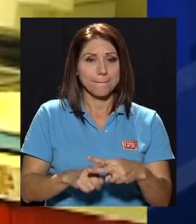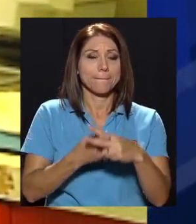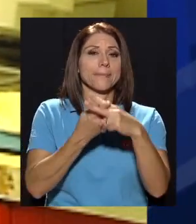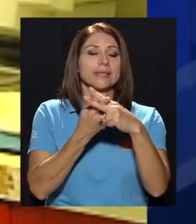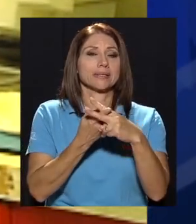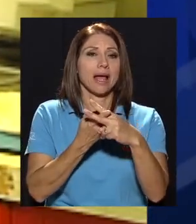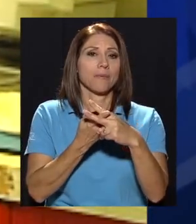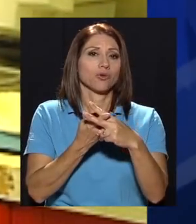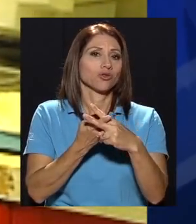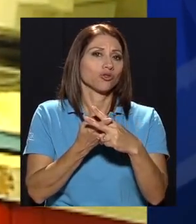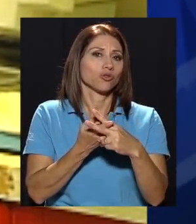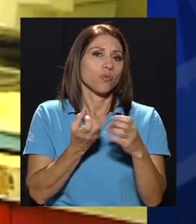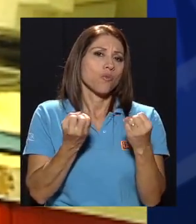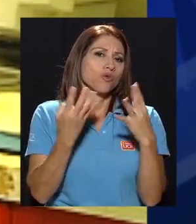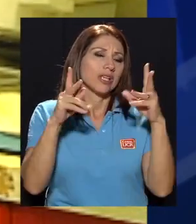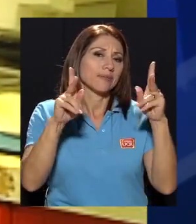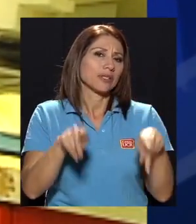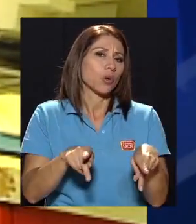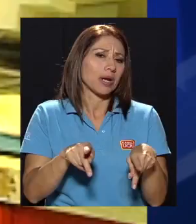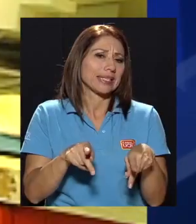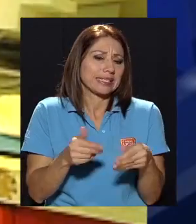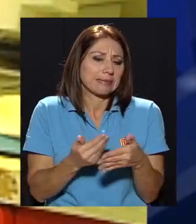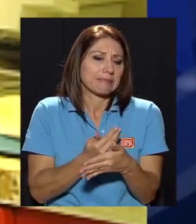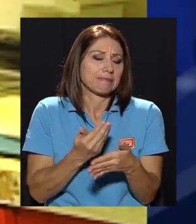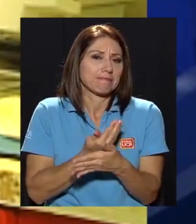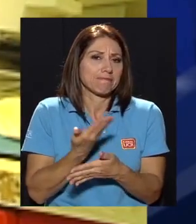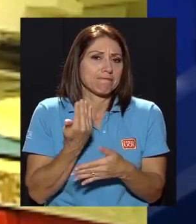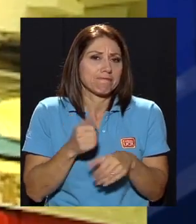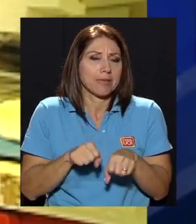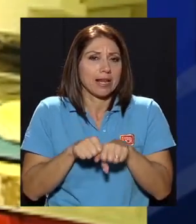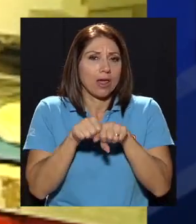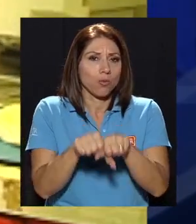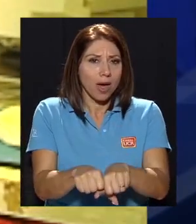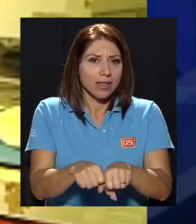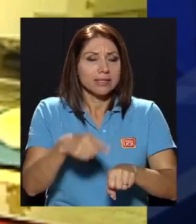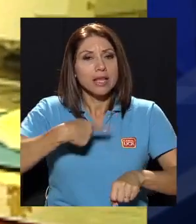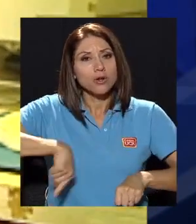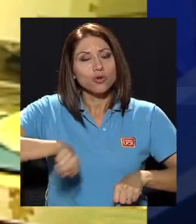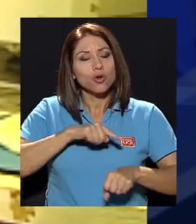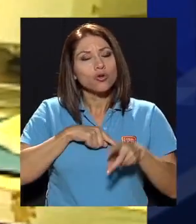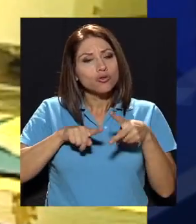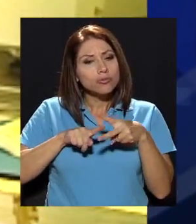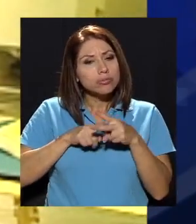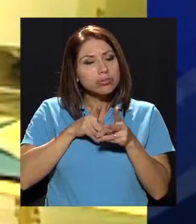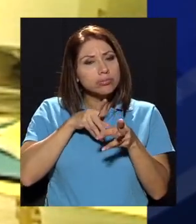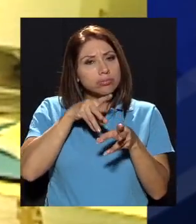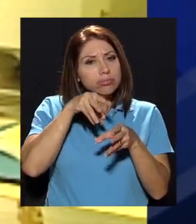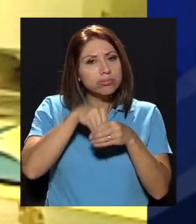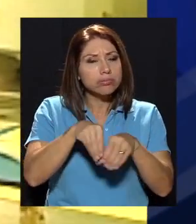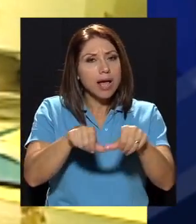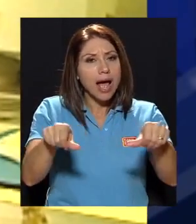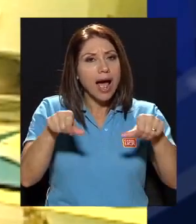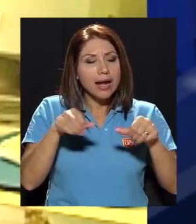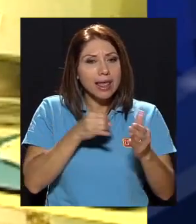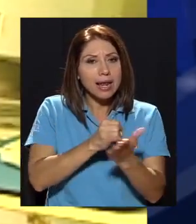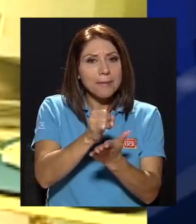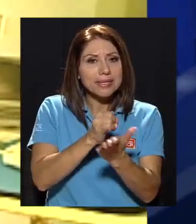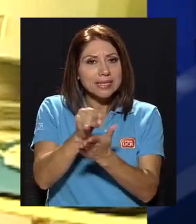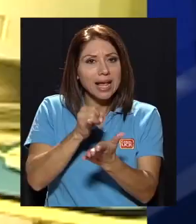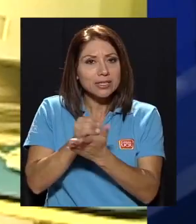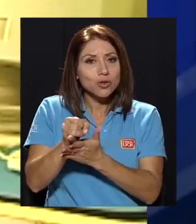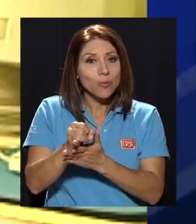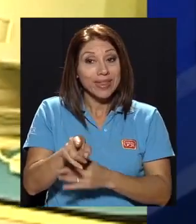empezamos muchos, desde recién graduados, incursionamos en el área de la investigación. Él era una